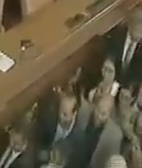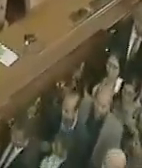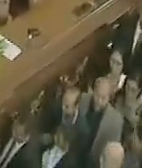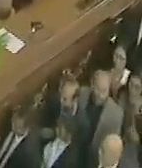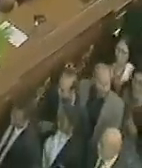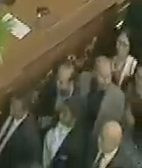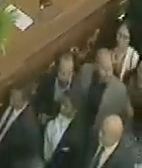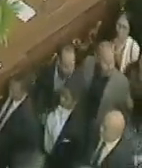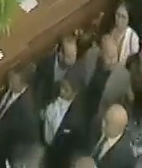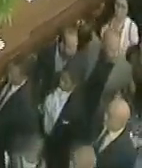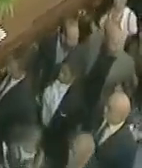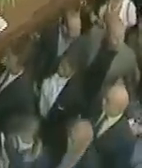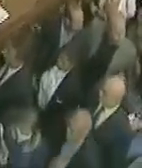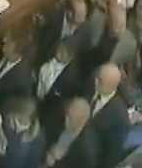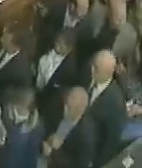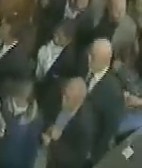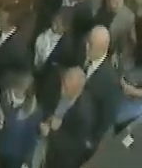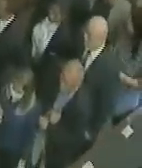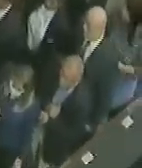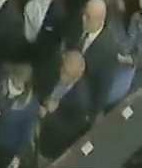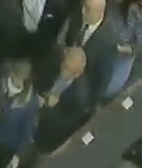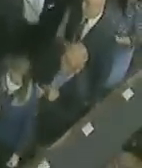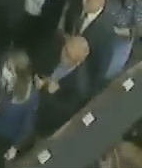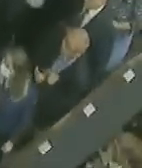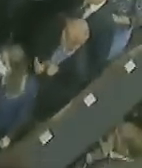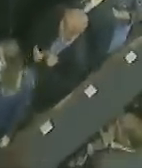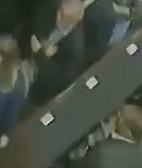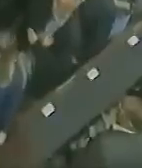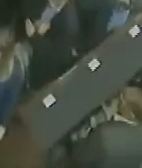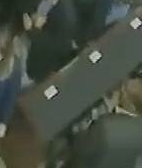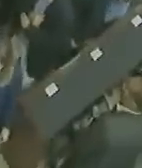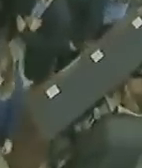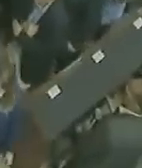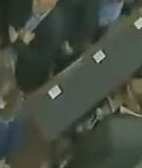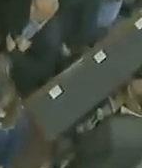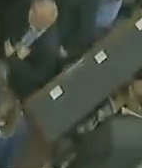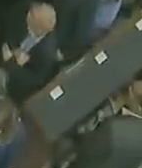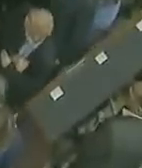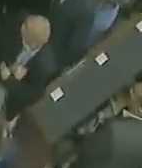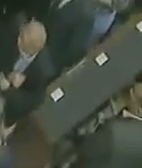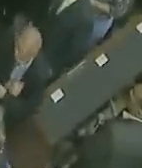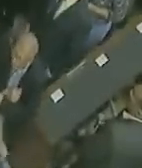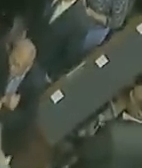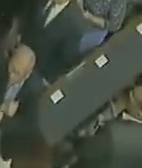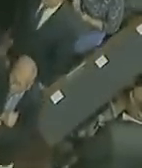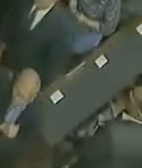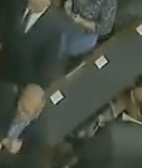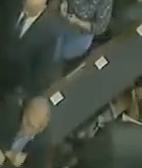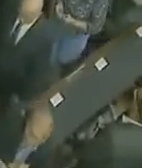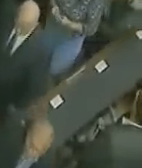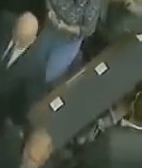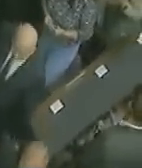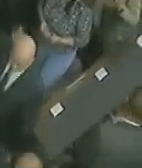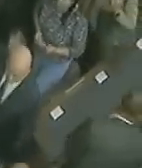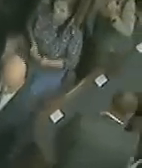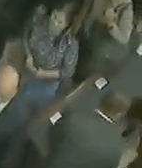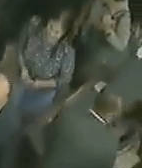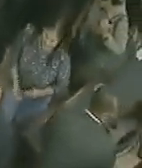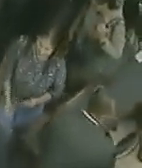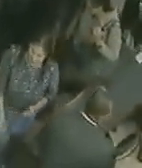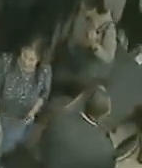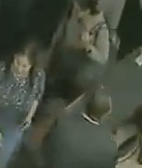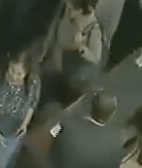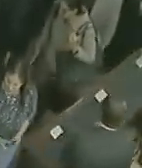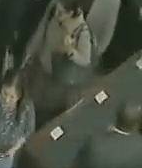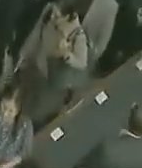en su primera instancia eran de 123. También recordaba que este proceso iniciaba el pasado 15 de junio, cuando la